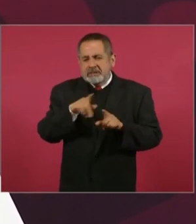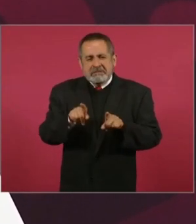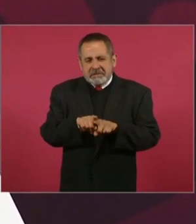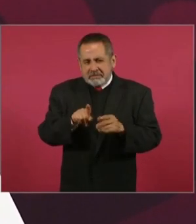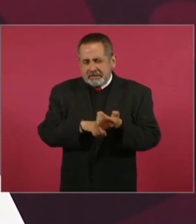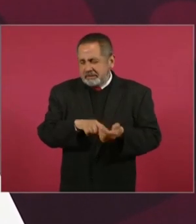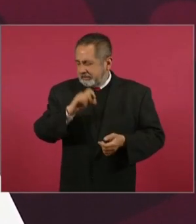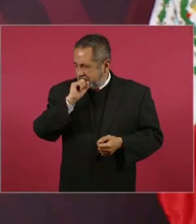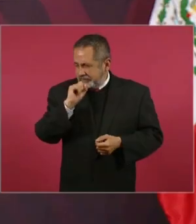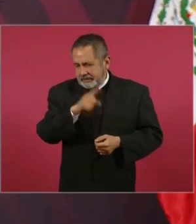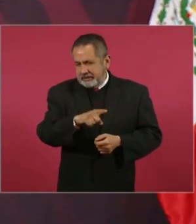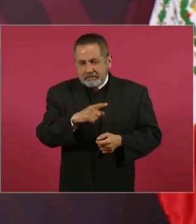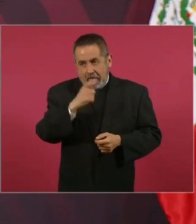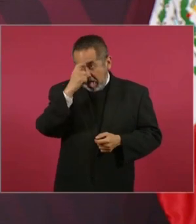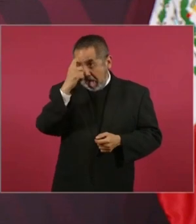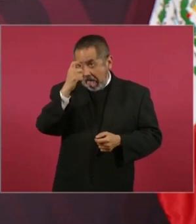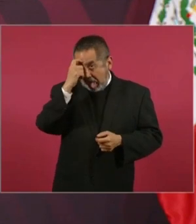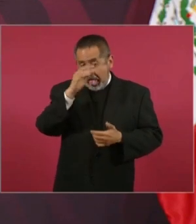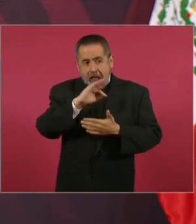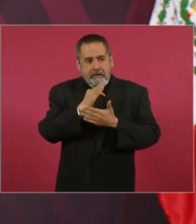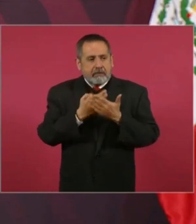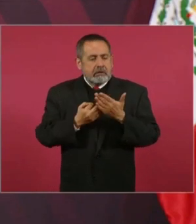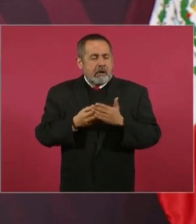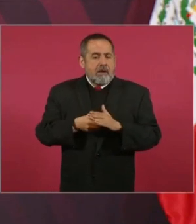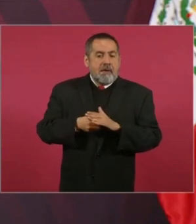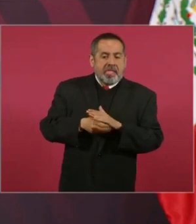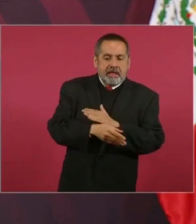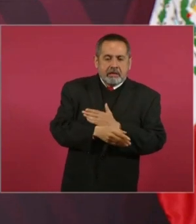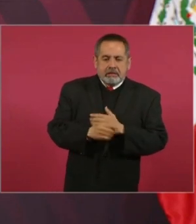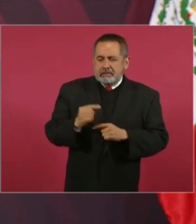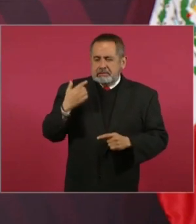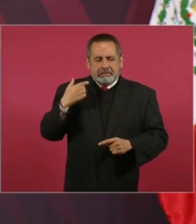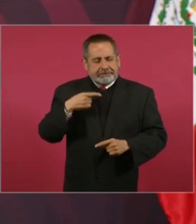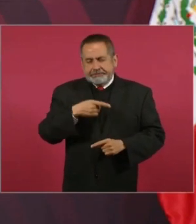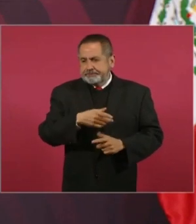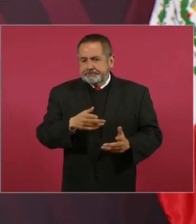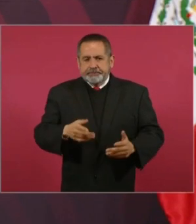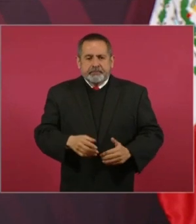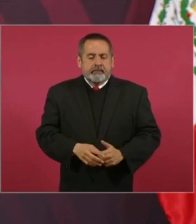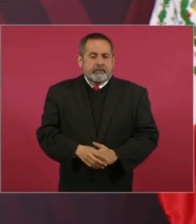que también eso fue un invento, ¿no?, de los últimos tiempos.